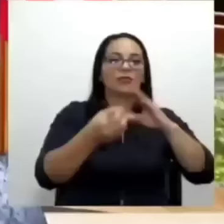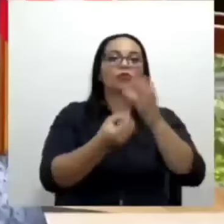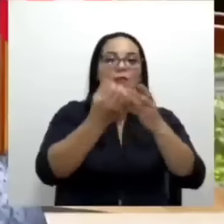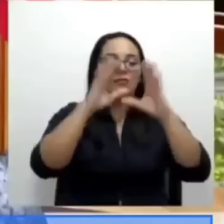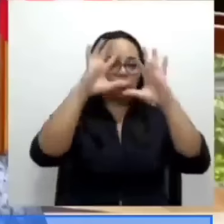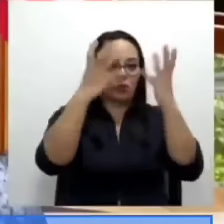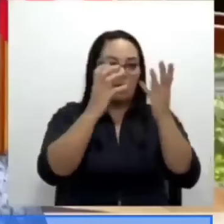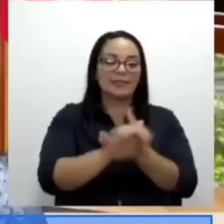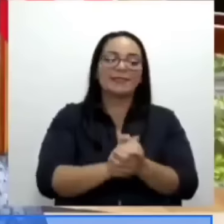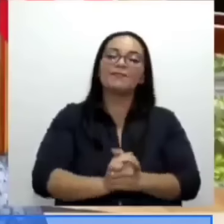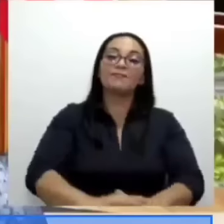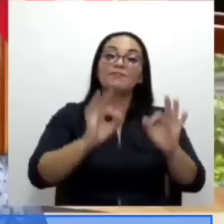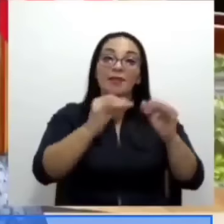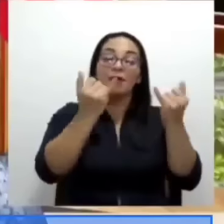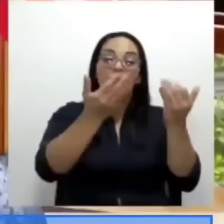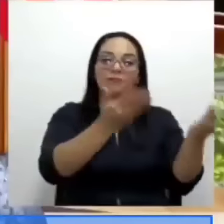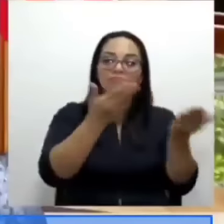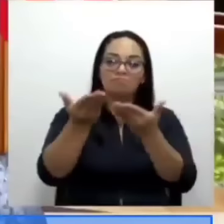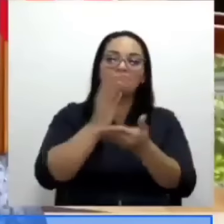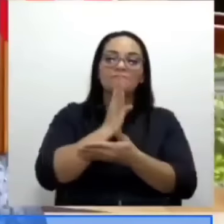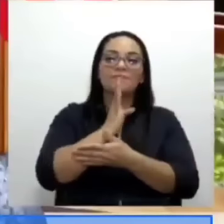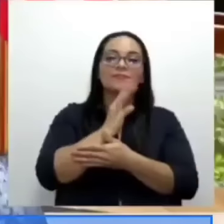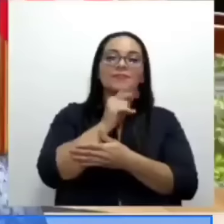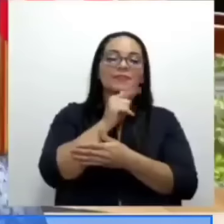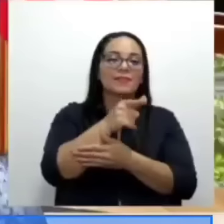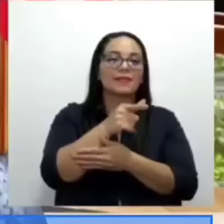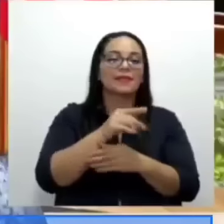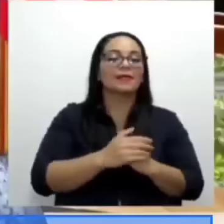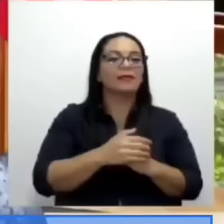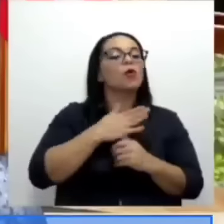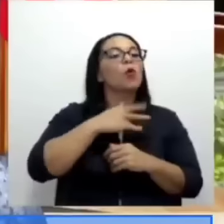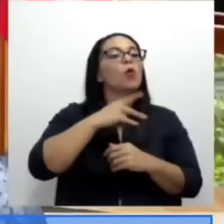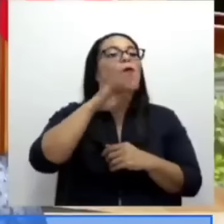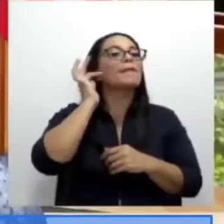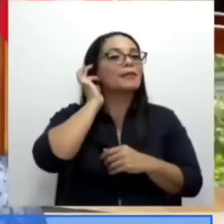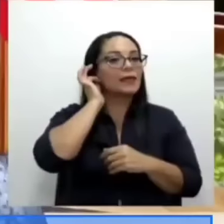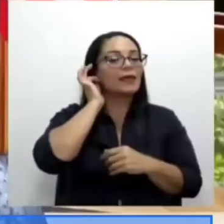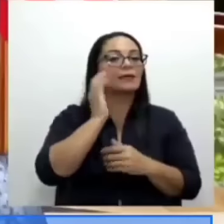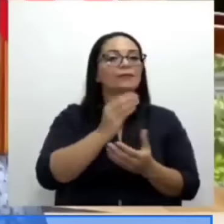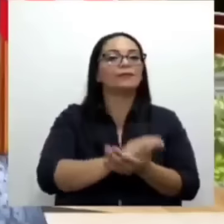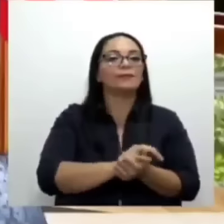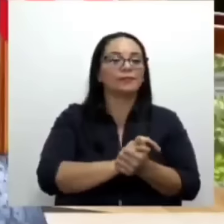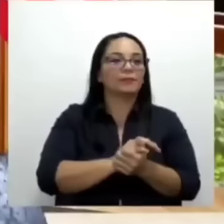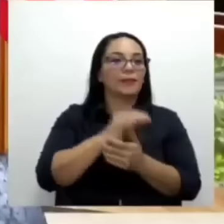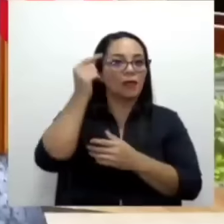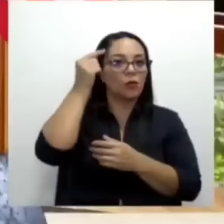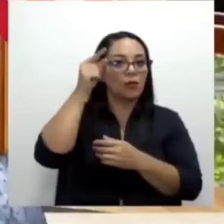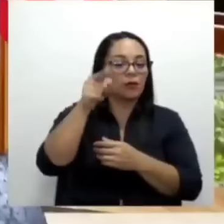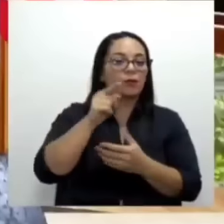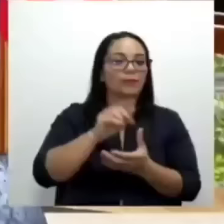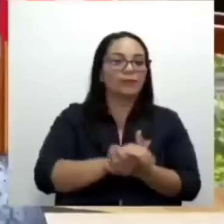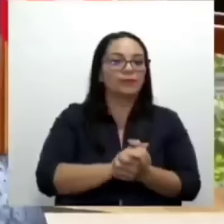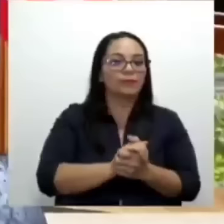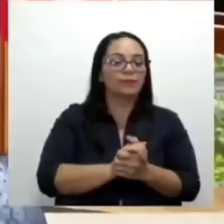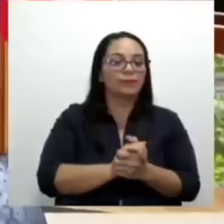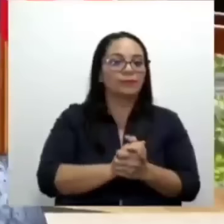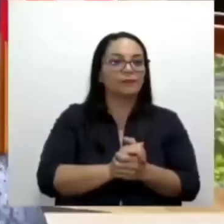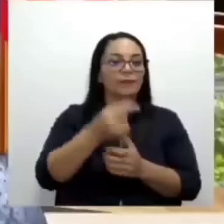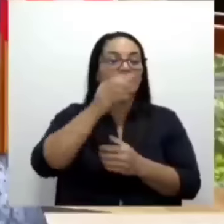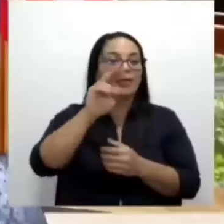globales. Ahora quiero pasarle la palabra a mi colega en el gobierno general,